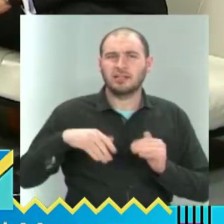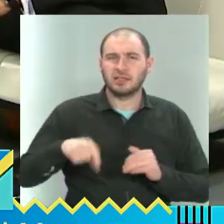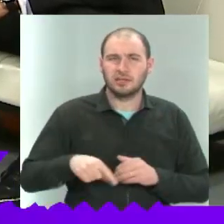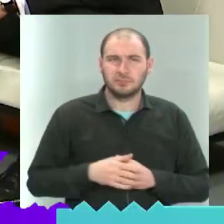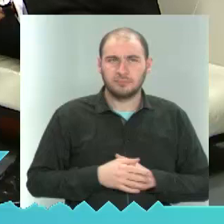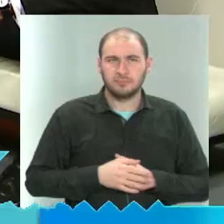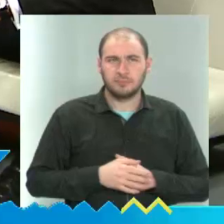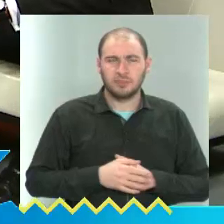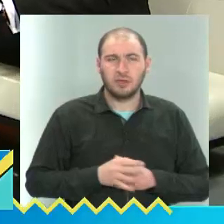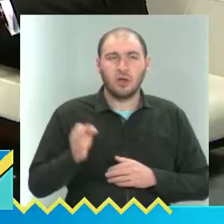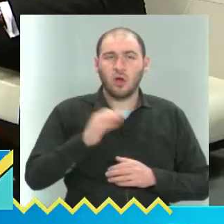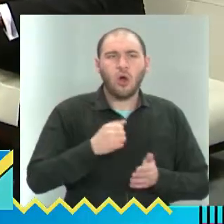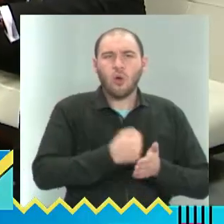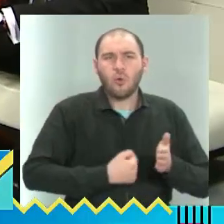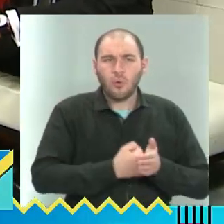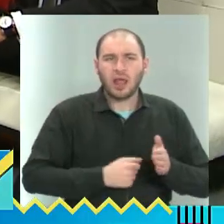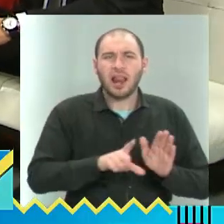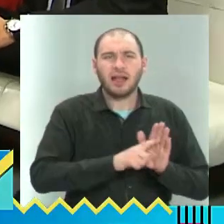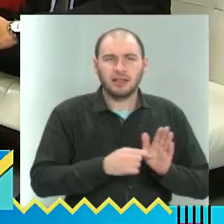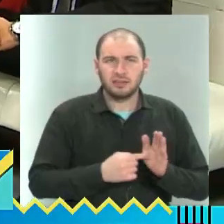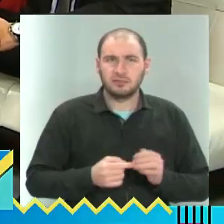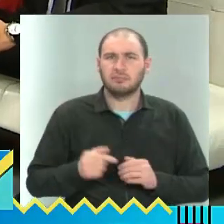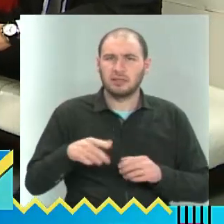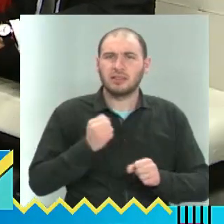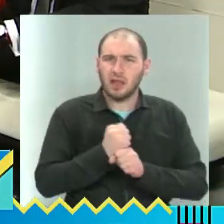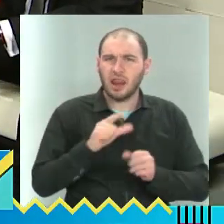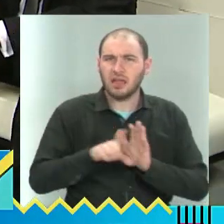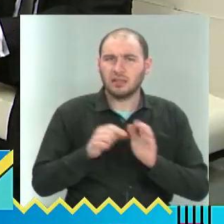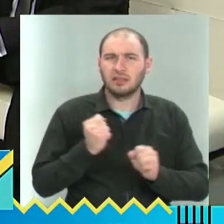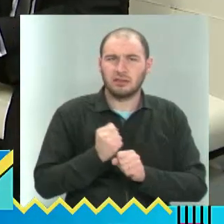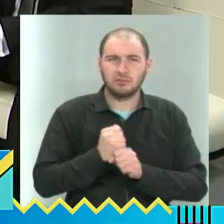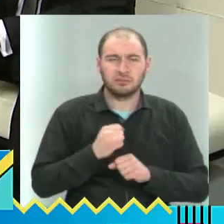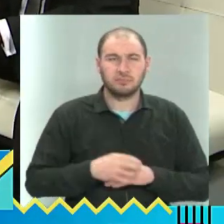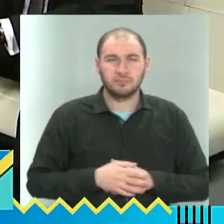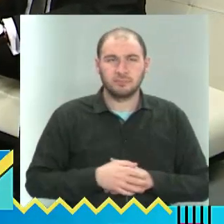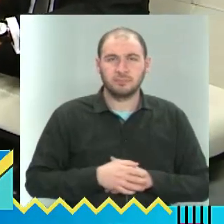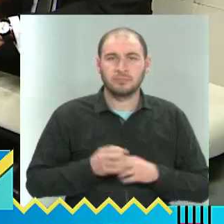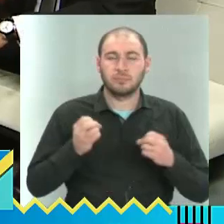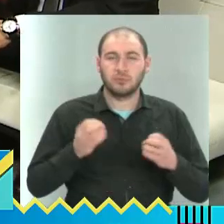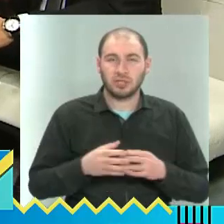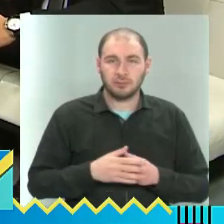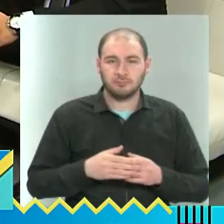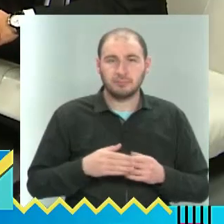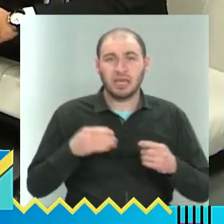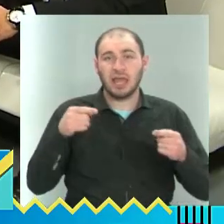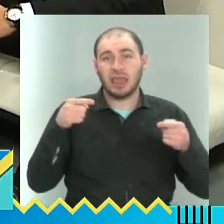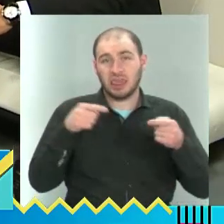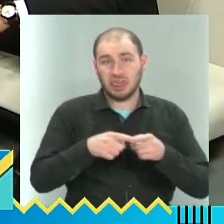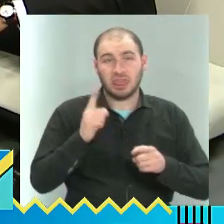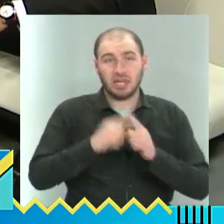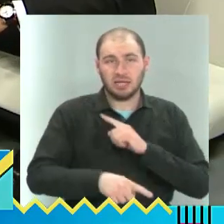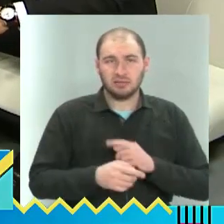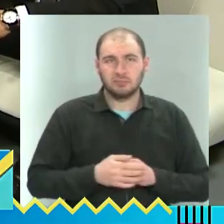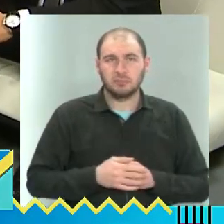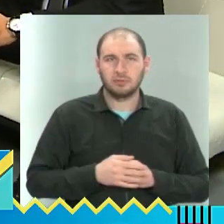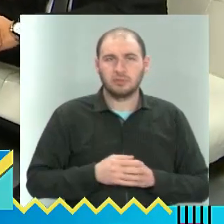fue muy festejada, muy luchada esta ley. Fue muy trabajada esta ley porque atacaba, digamos, o